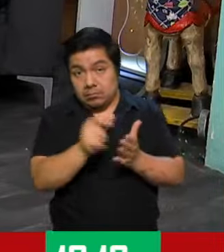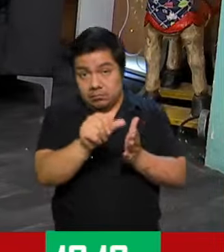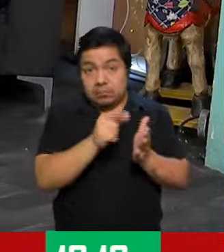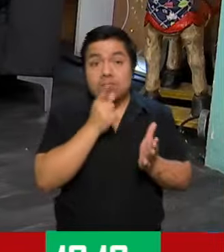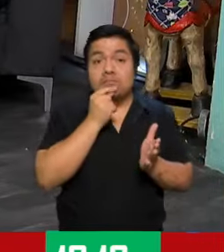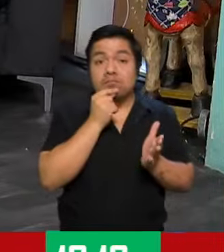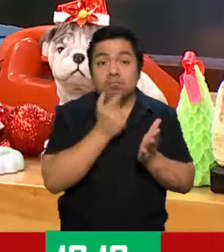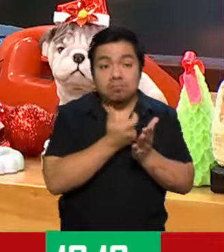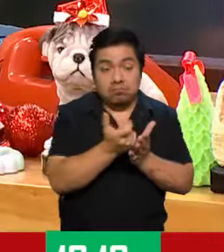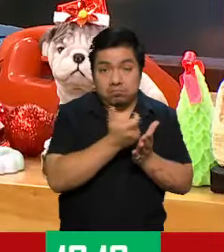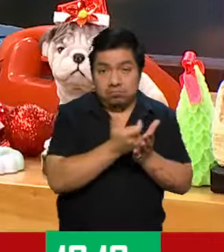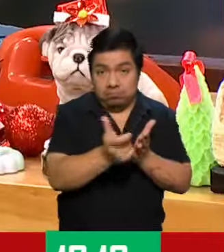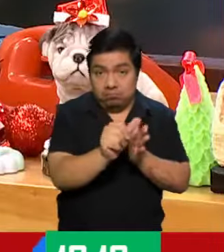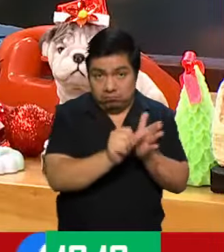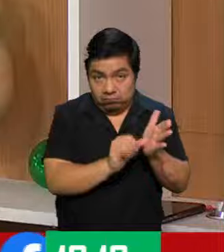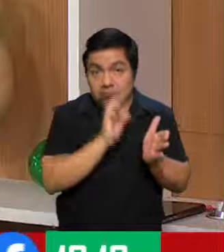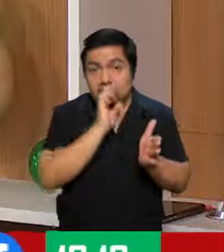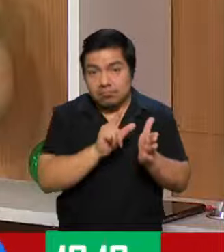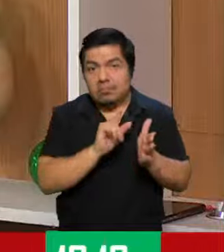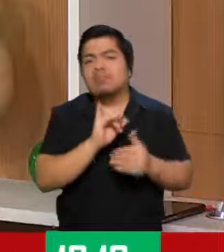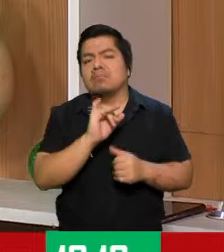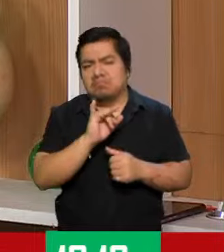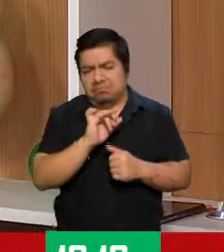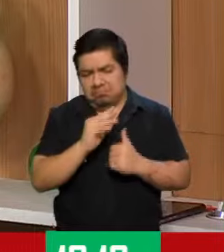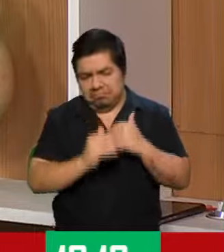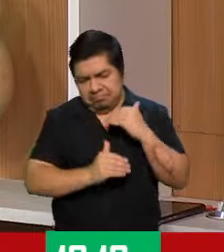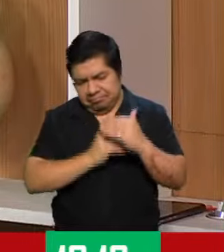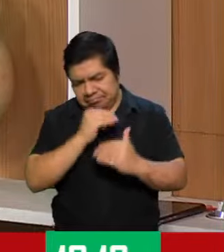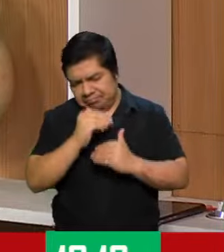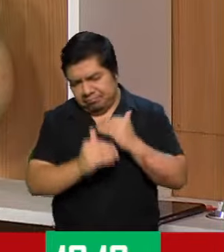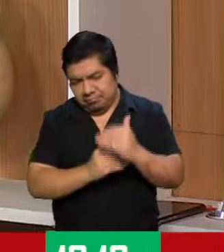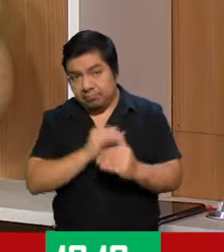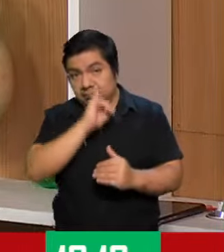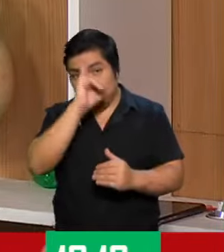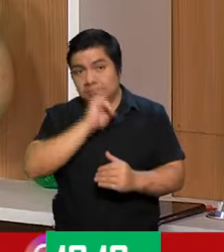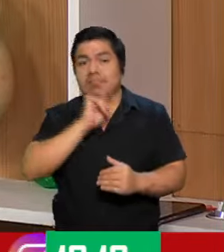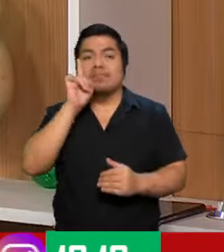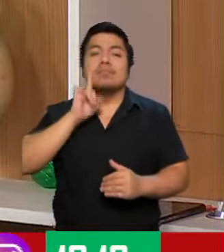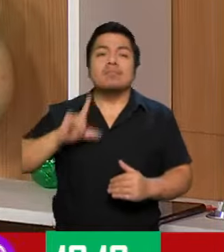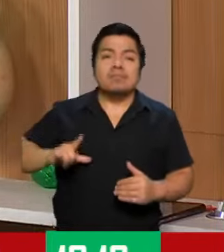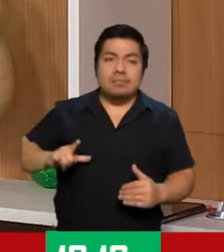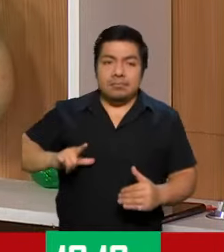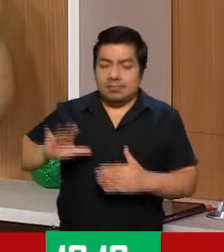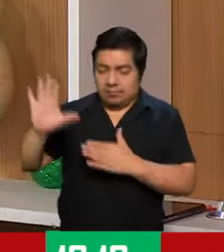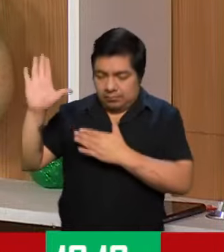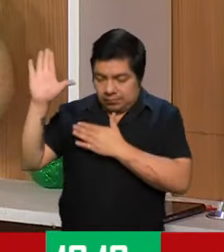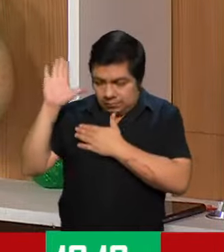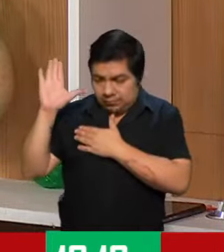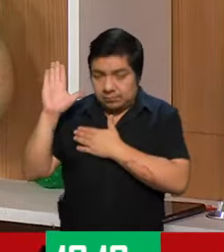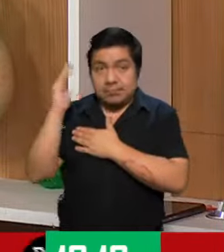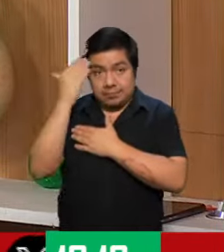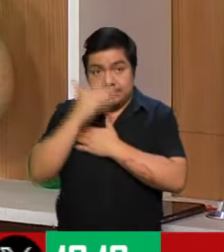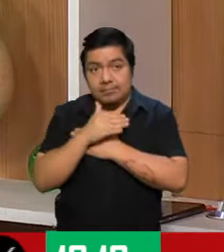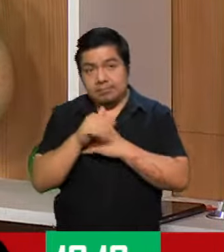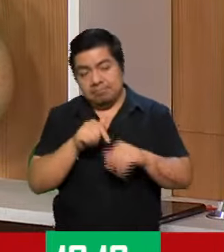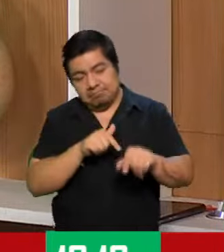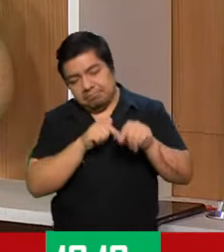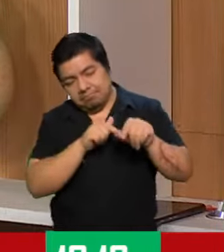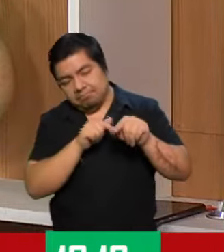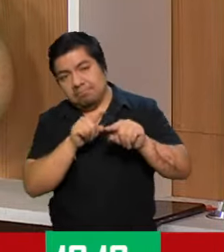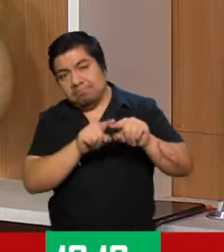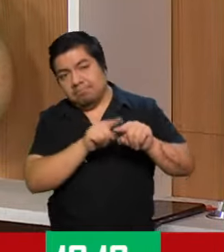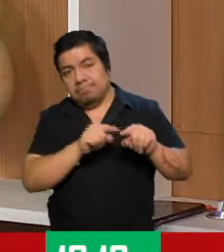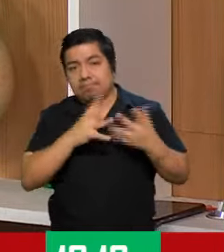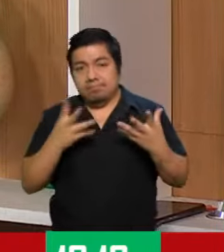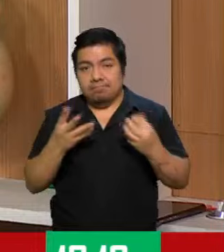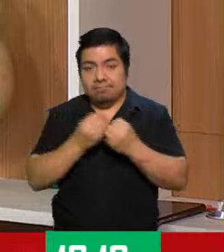policía en México. Mucho, y es un trabajo que continúa y que la jefa de gobierno se ha comprometido a continuar en distintas dimensiones. Con la